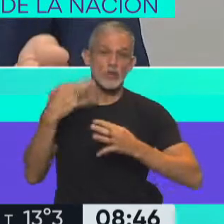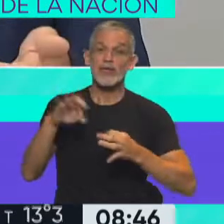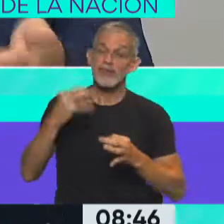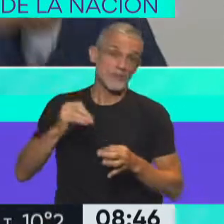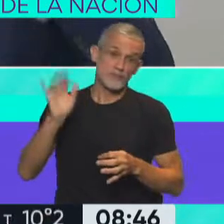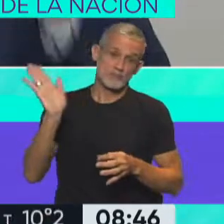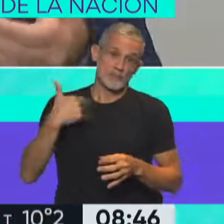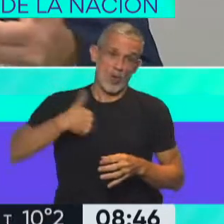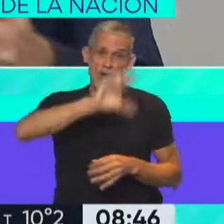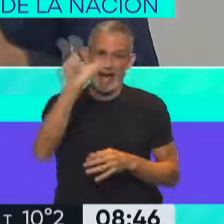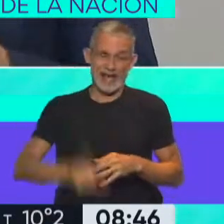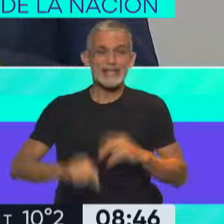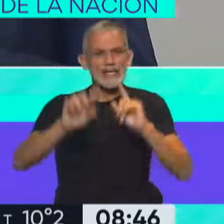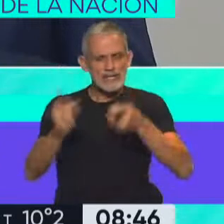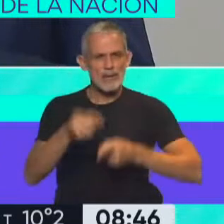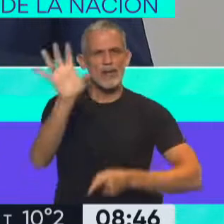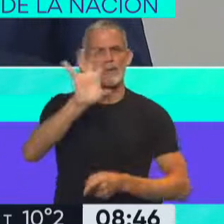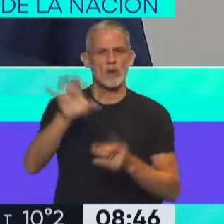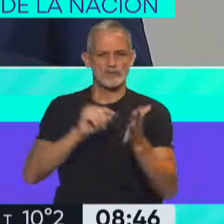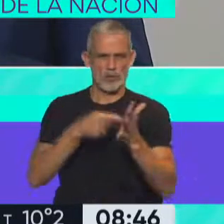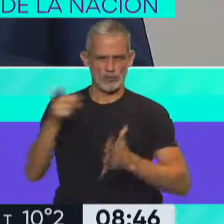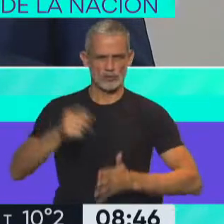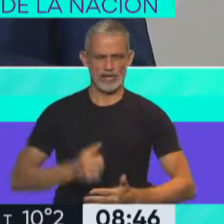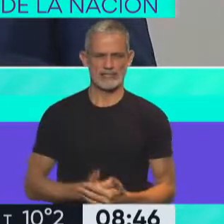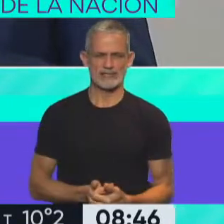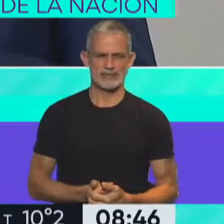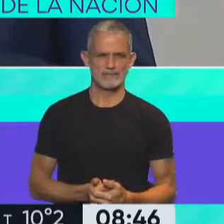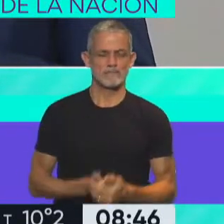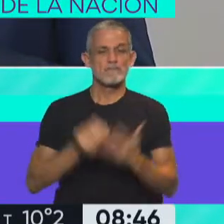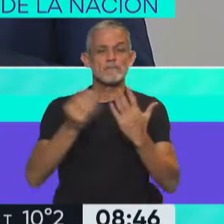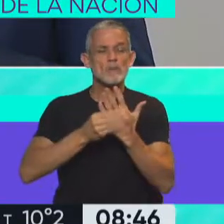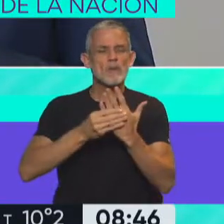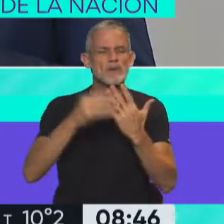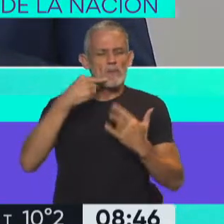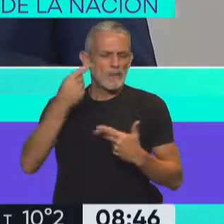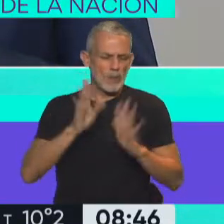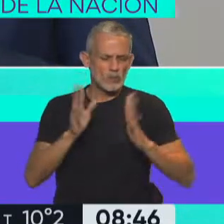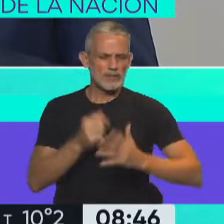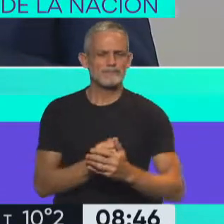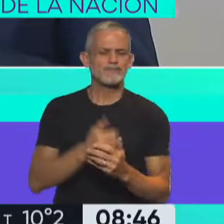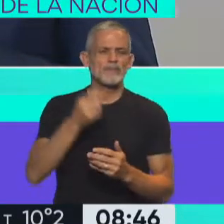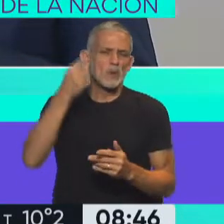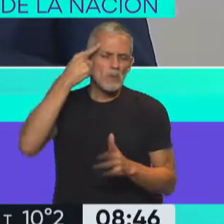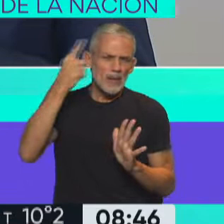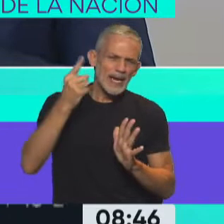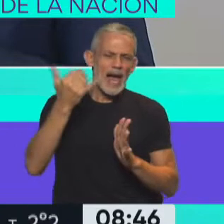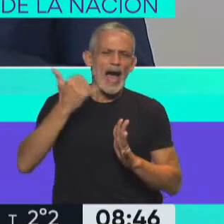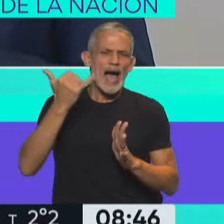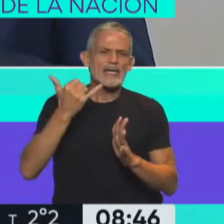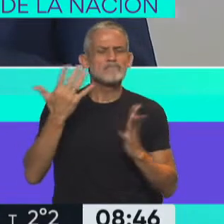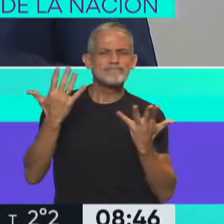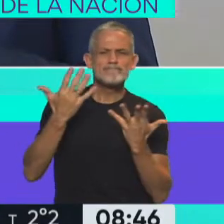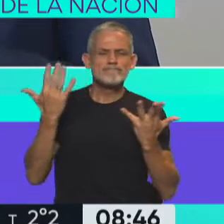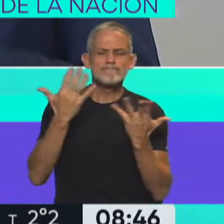todas las jurisdicciones y lo va a hacer, por supuesto, la provincia de Buenos Aires. Ministro, buen día. ¿Cree que hay cierta complejidad para entender